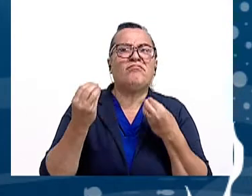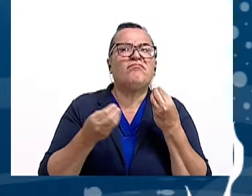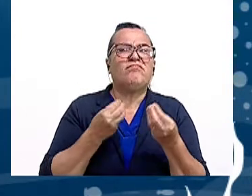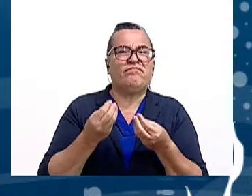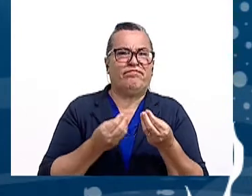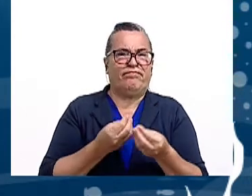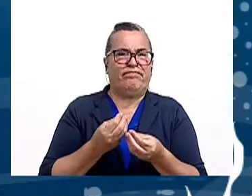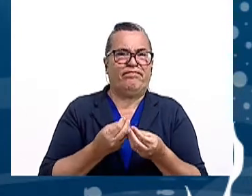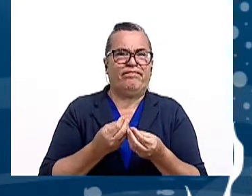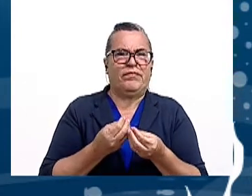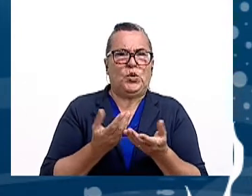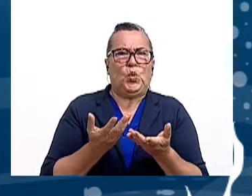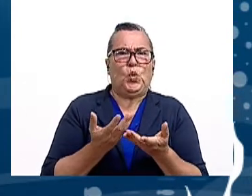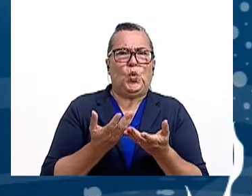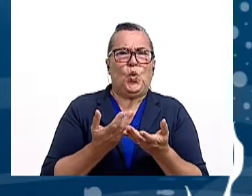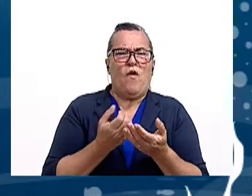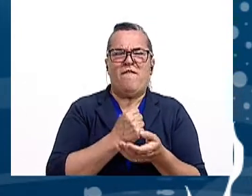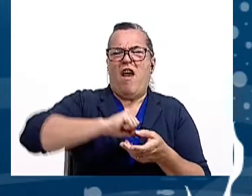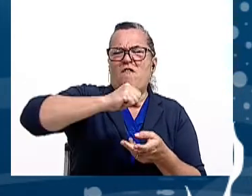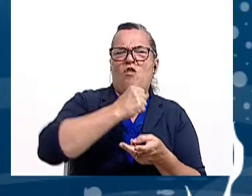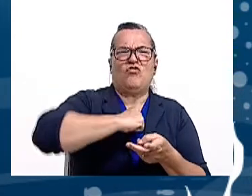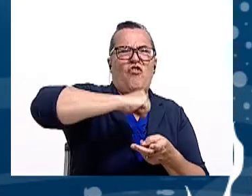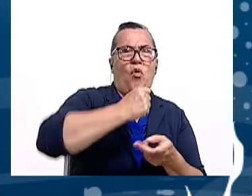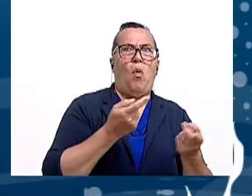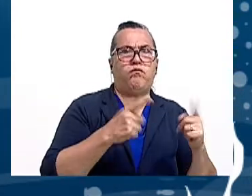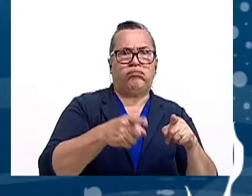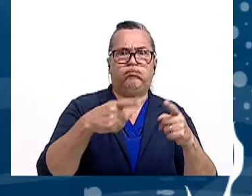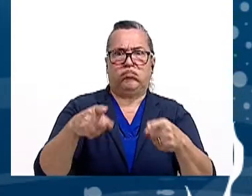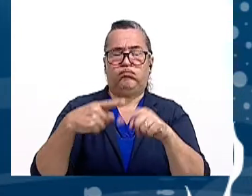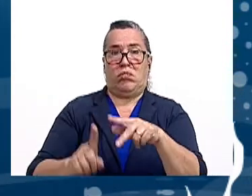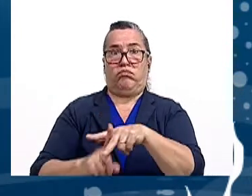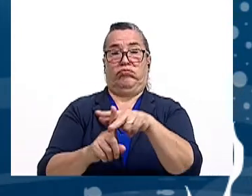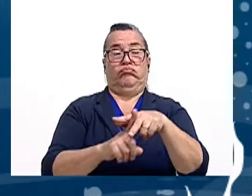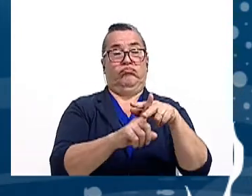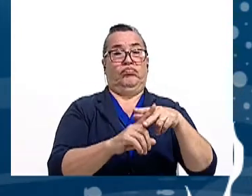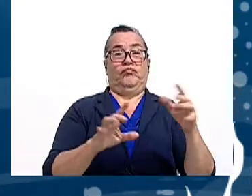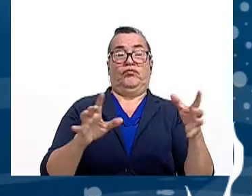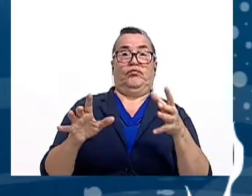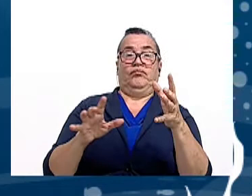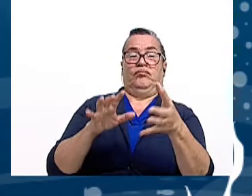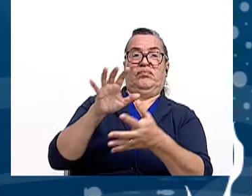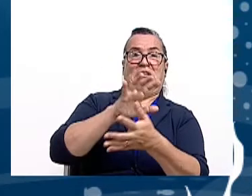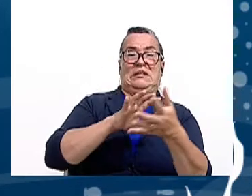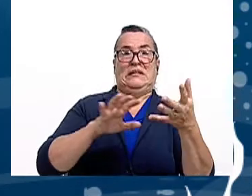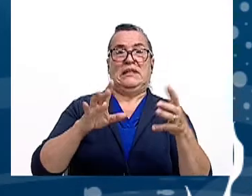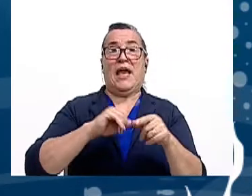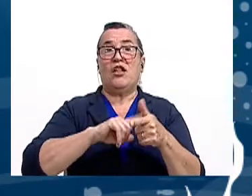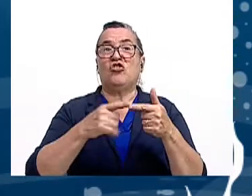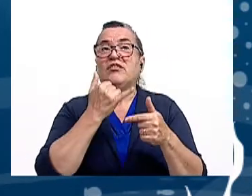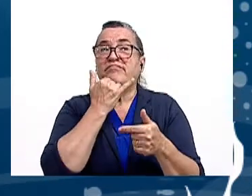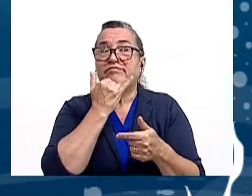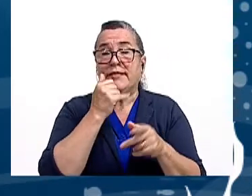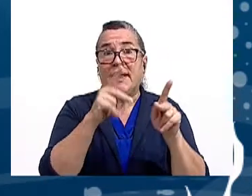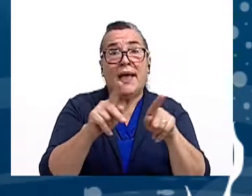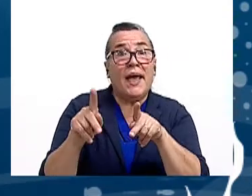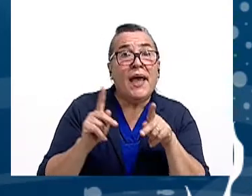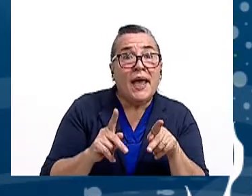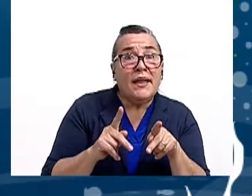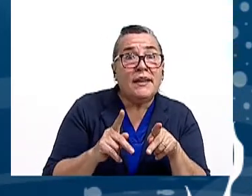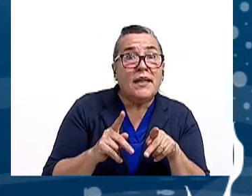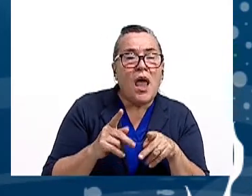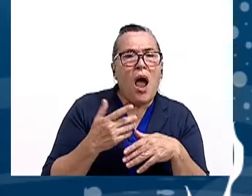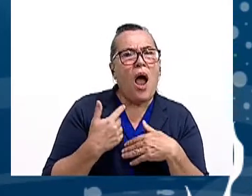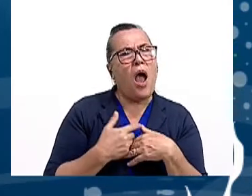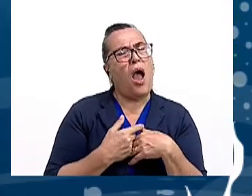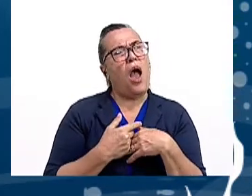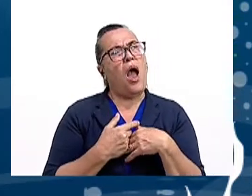suceder una serie de revoluciones y estos van a dar como resultado en que la gente va a